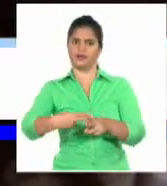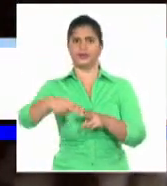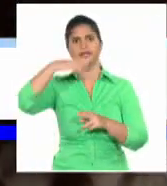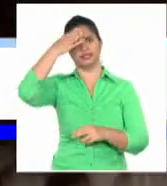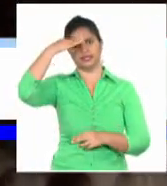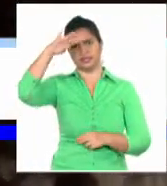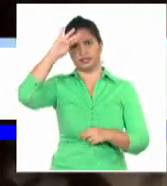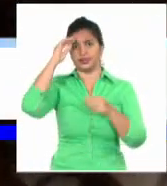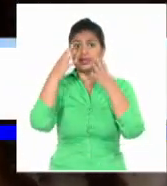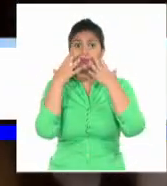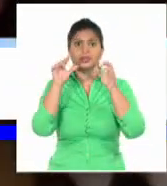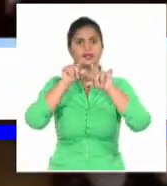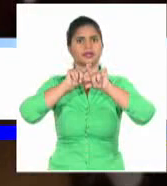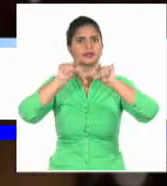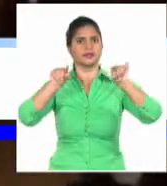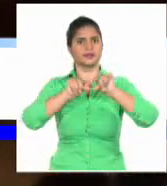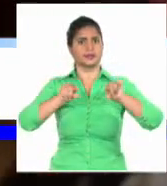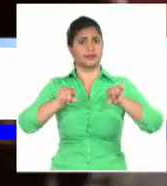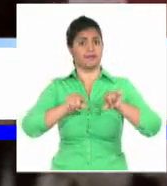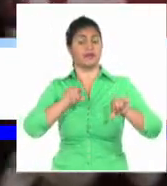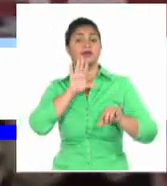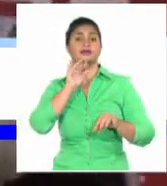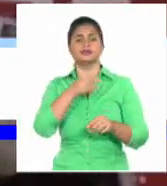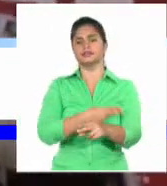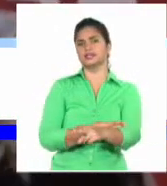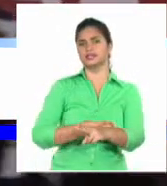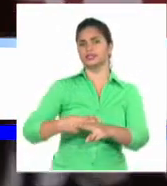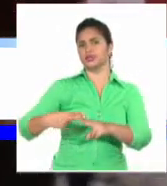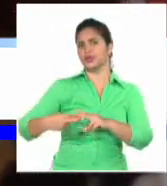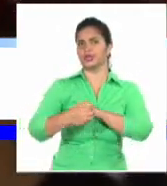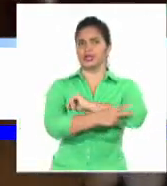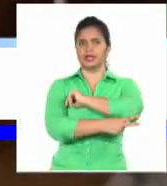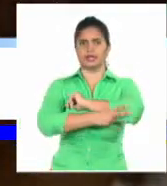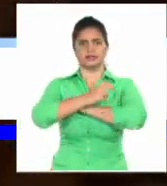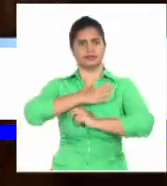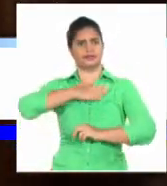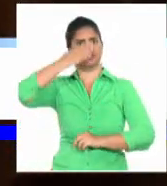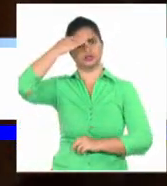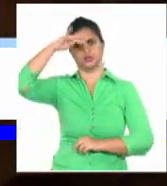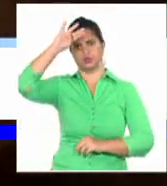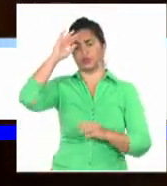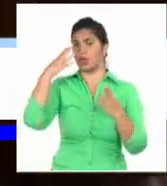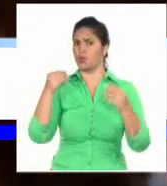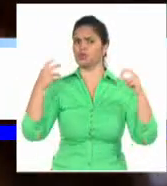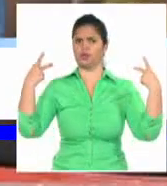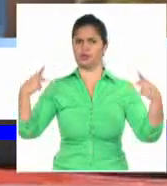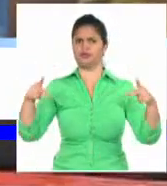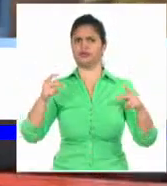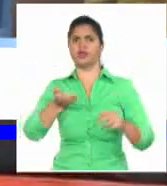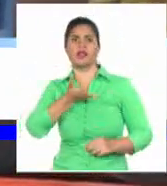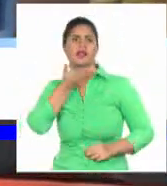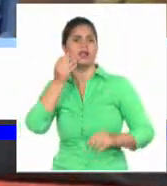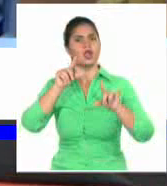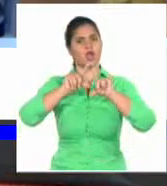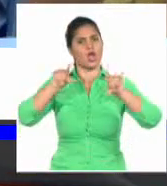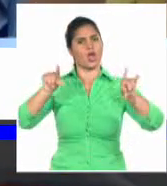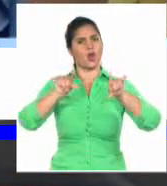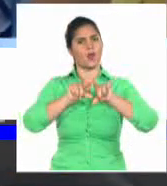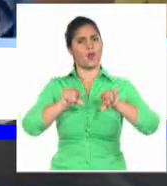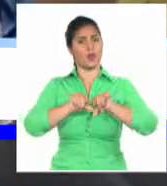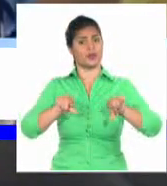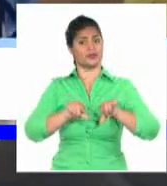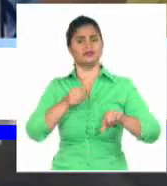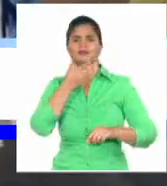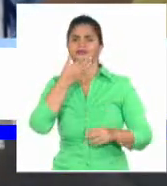vida cotidiana, la historia de un país, y con inigualable maestría fusiona la poesía con otras artes. Ha sido reconocida